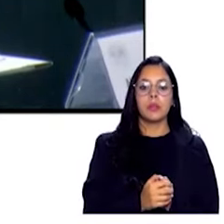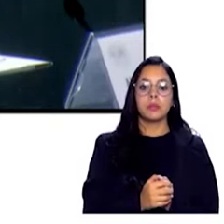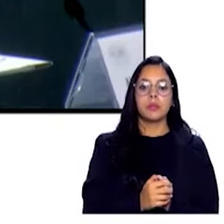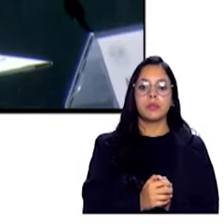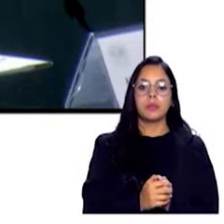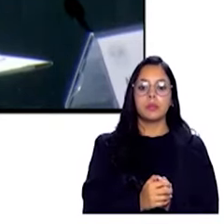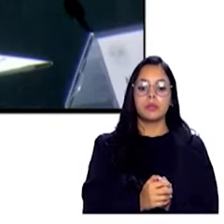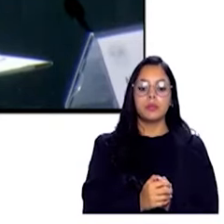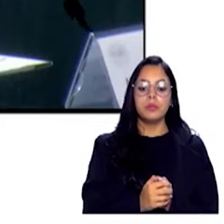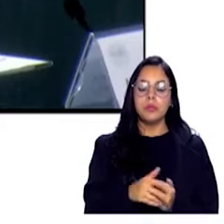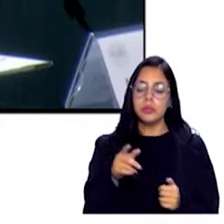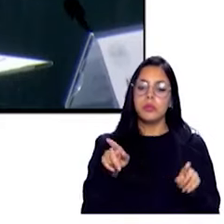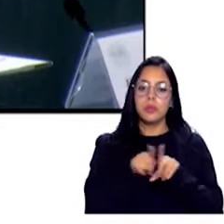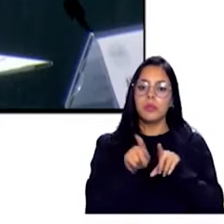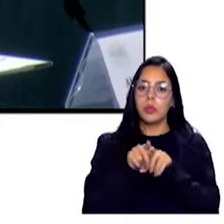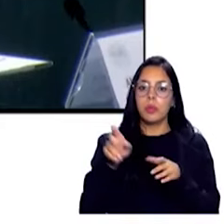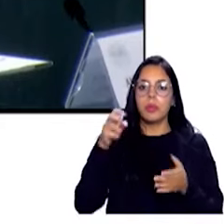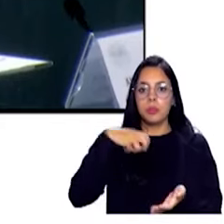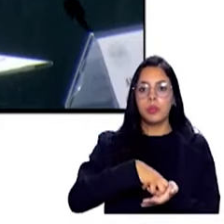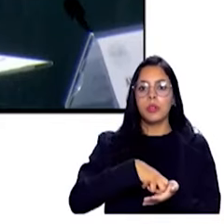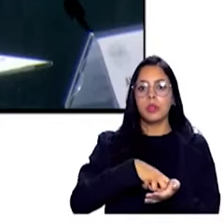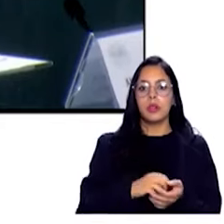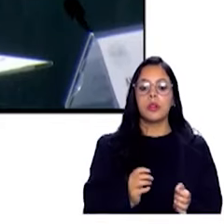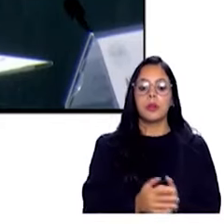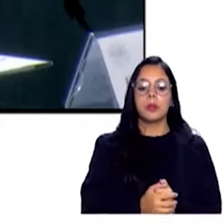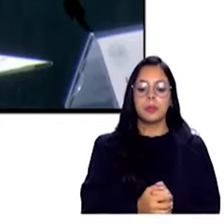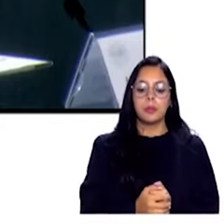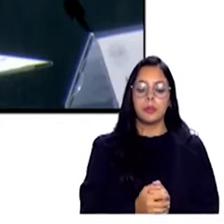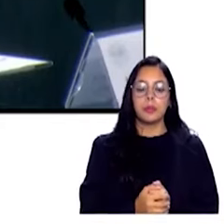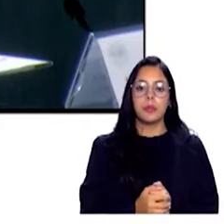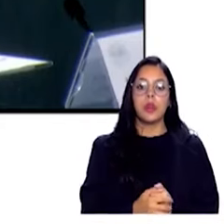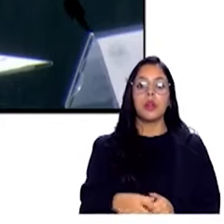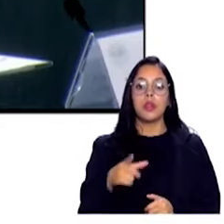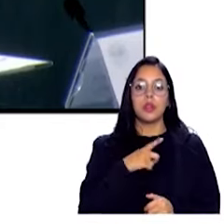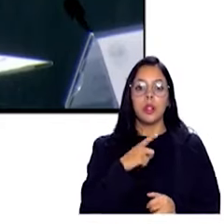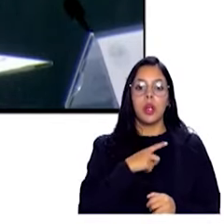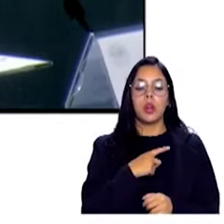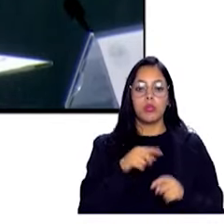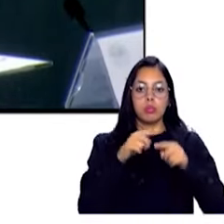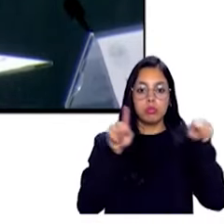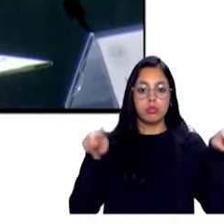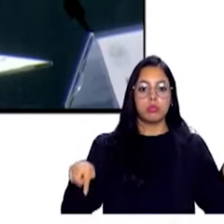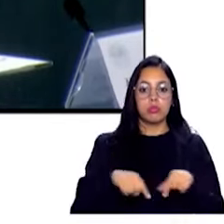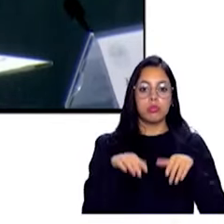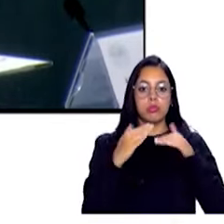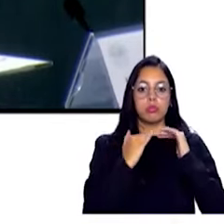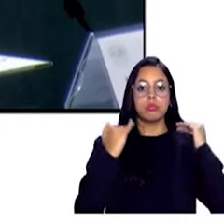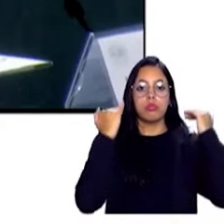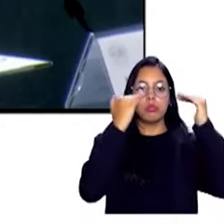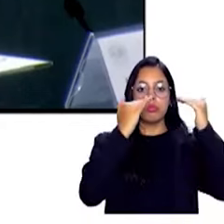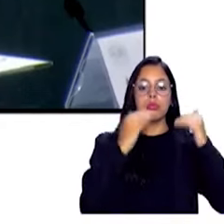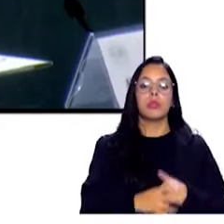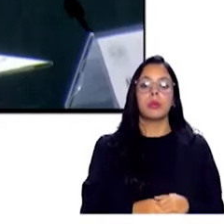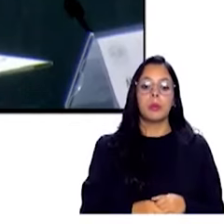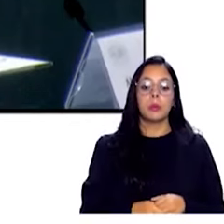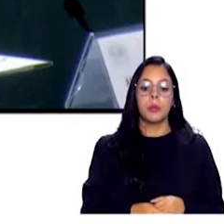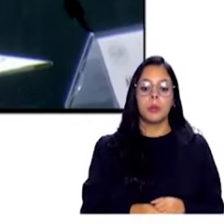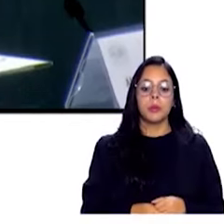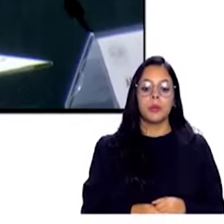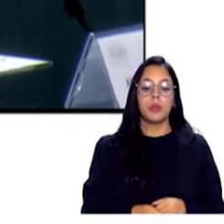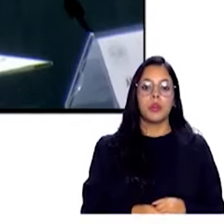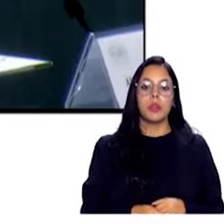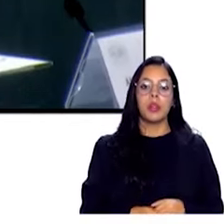penal en uncio superior Y Van a conocer de Las apelaciones de Las resoluciones de Los